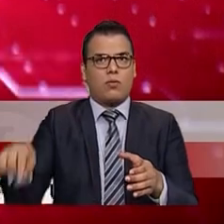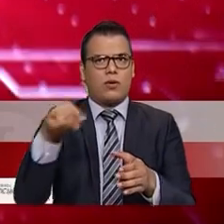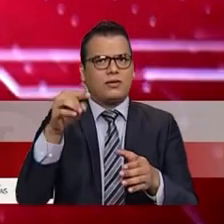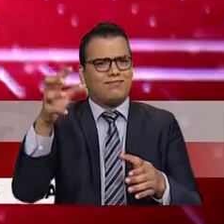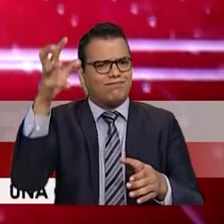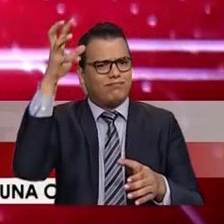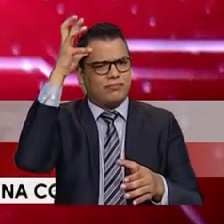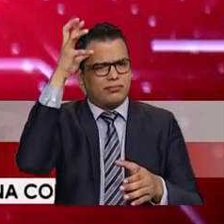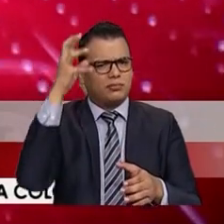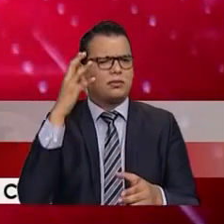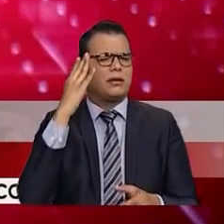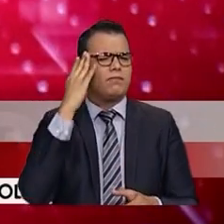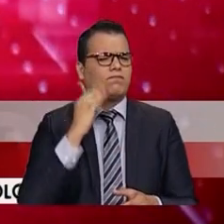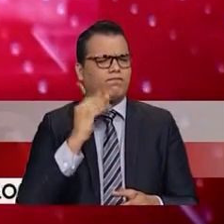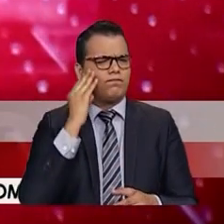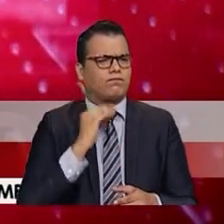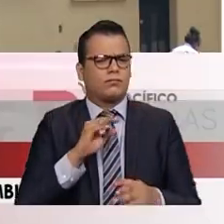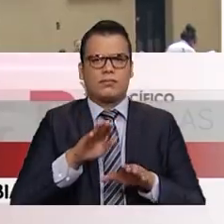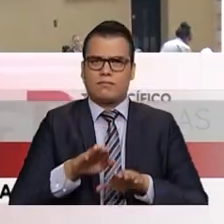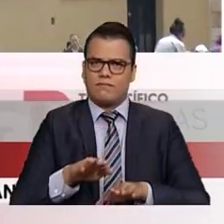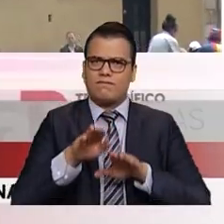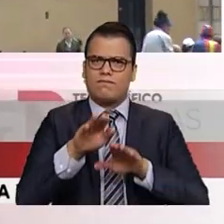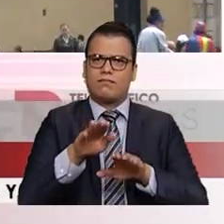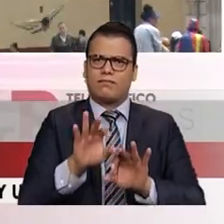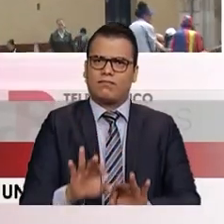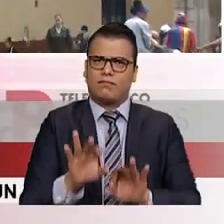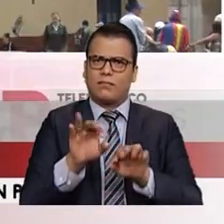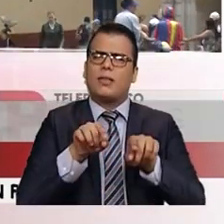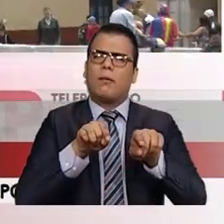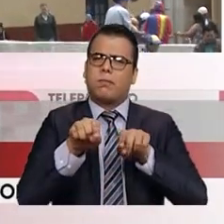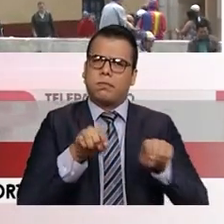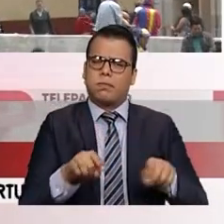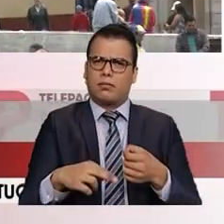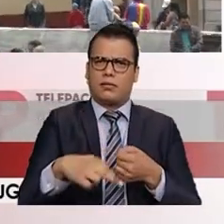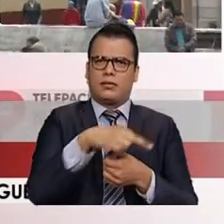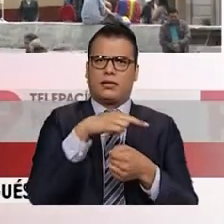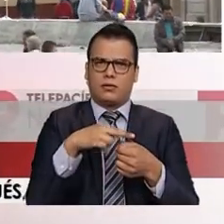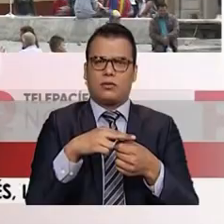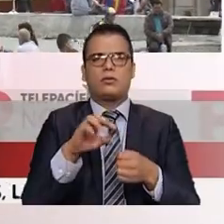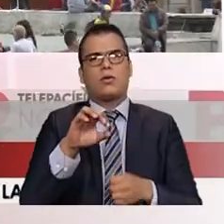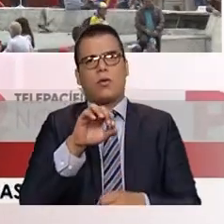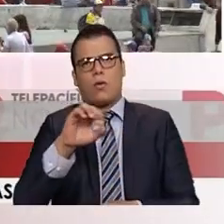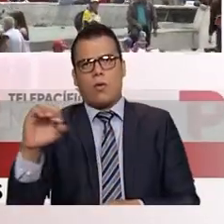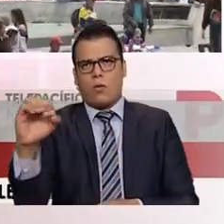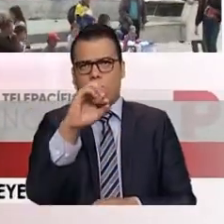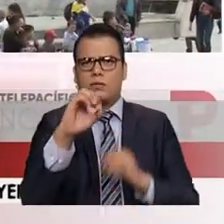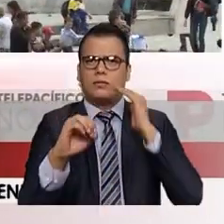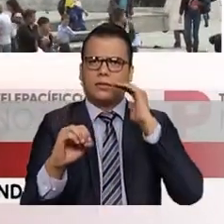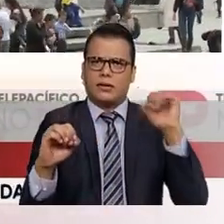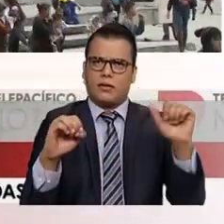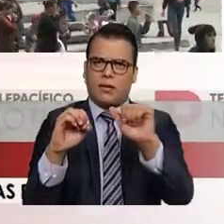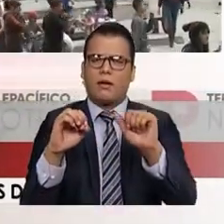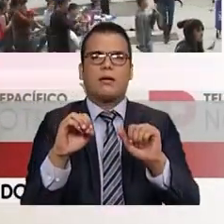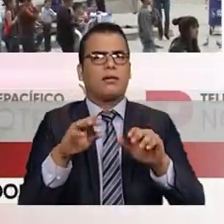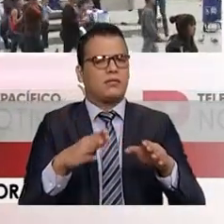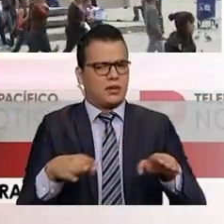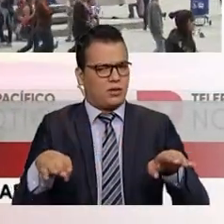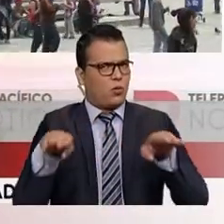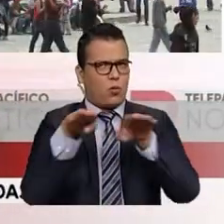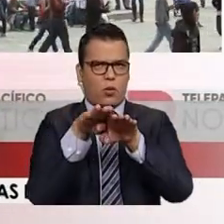con donde se representará bien las regiones paritario en género hemos visto que la mitad son